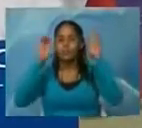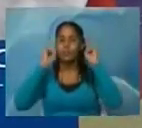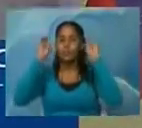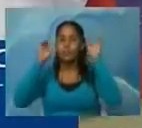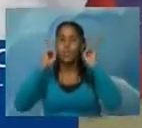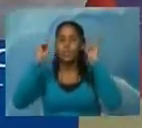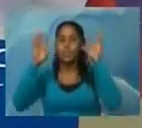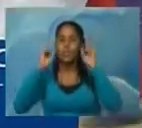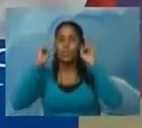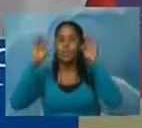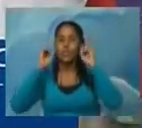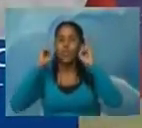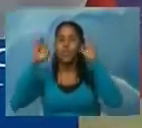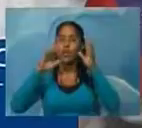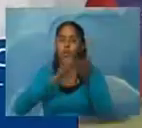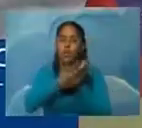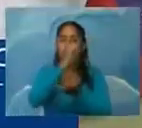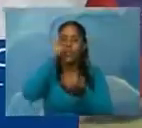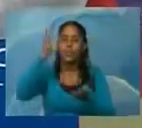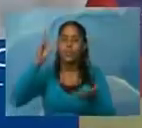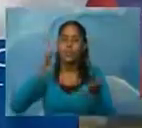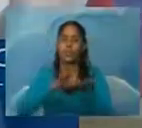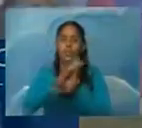¡Gloria a Dios! ¡Gloria a Dios!